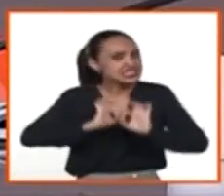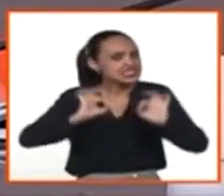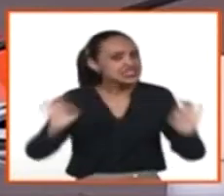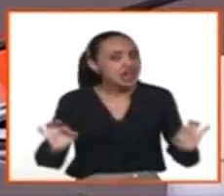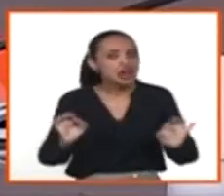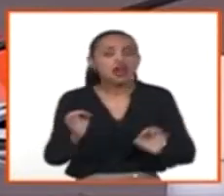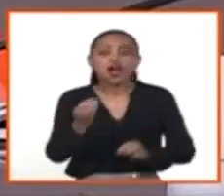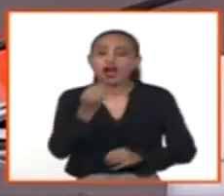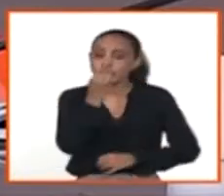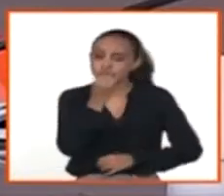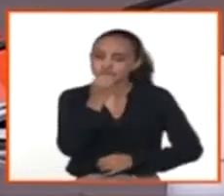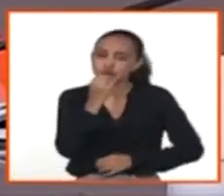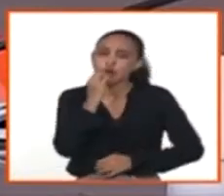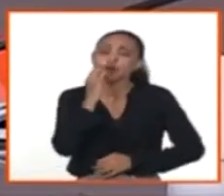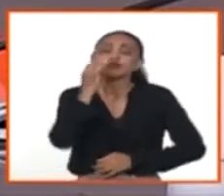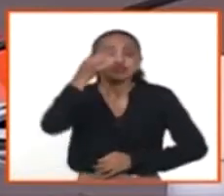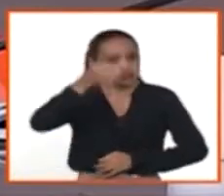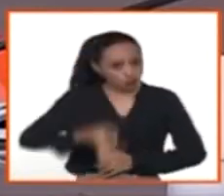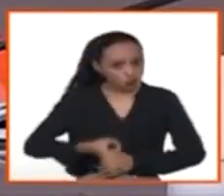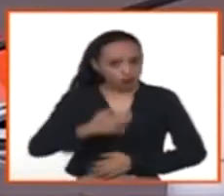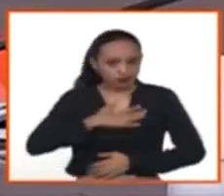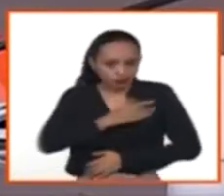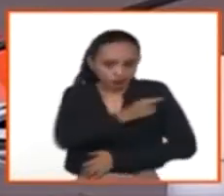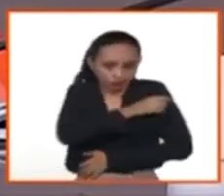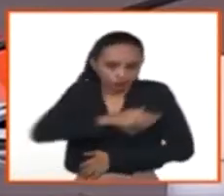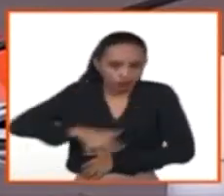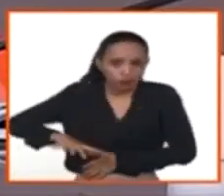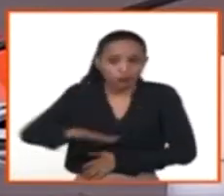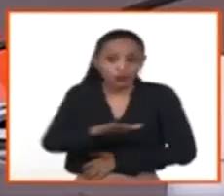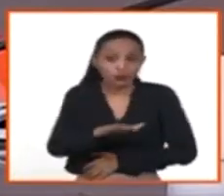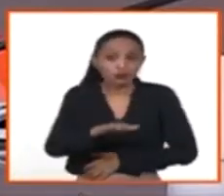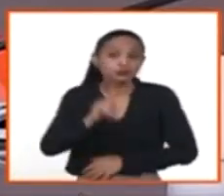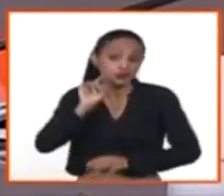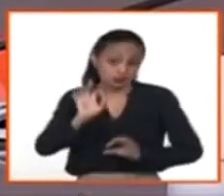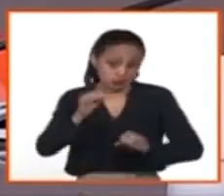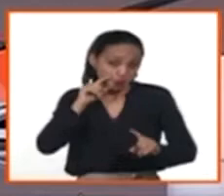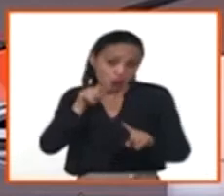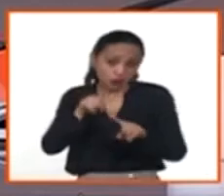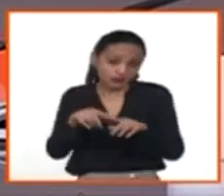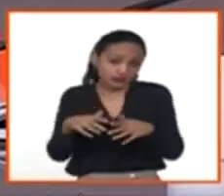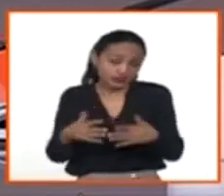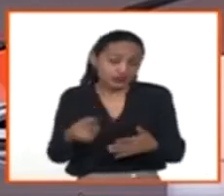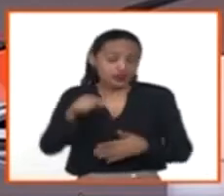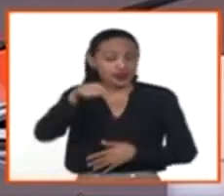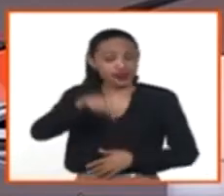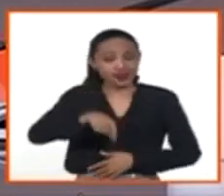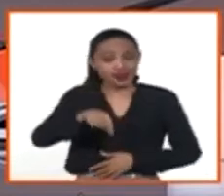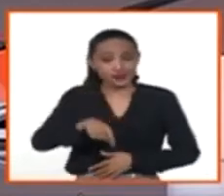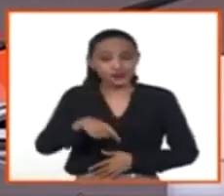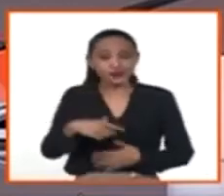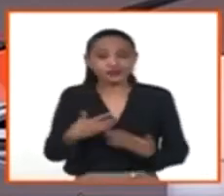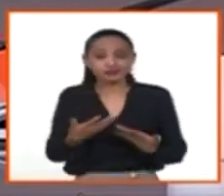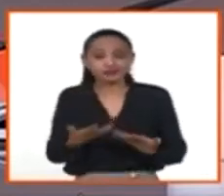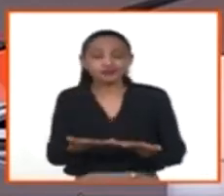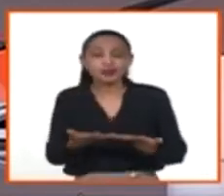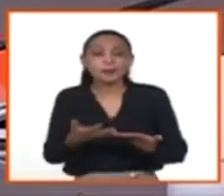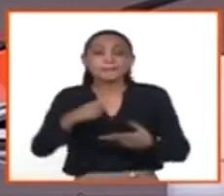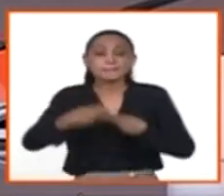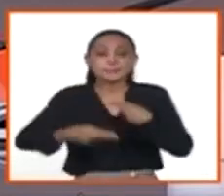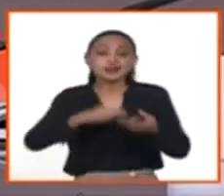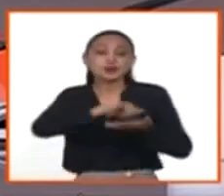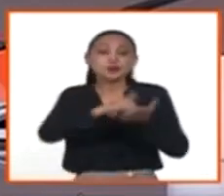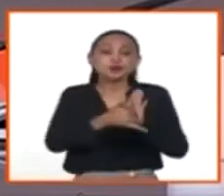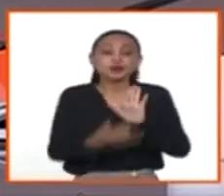segura de nuestro pueblo. Y en ese empeño, por supuesto, ahora en la construcción de ese proyecto de